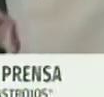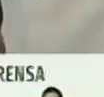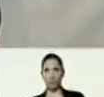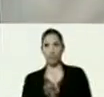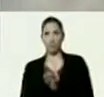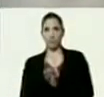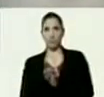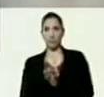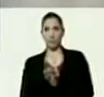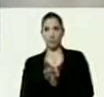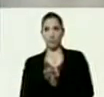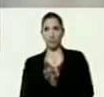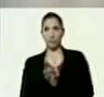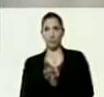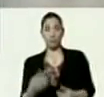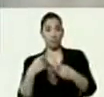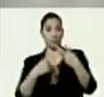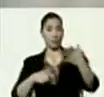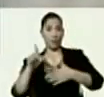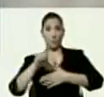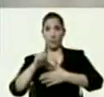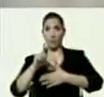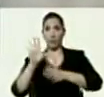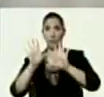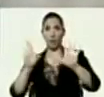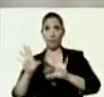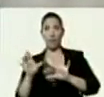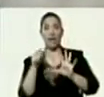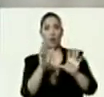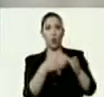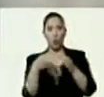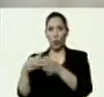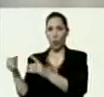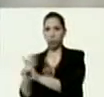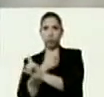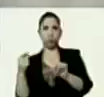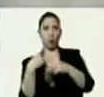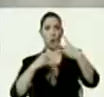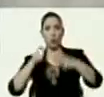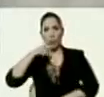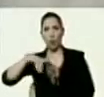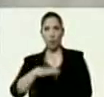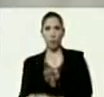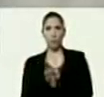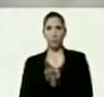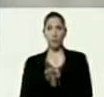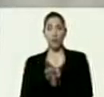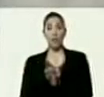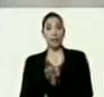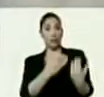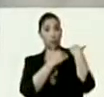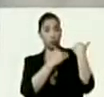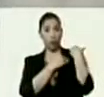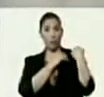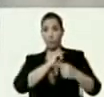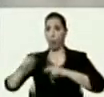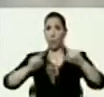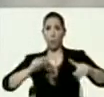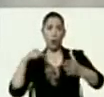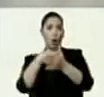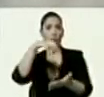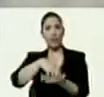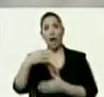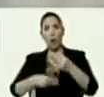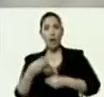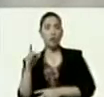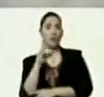multilateral donde se encuentren los países de América. Es una organización para agredir a otros pueblos. Es responsable directo del golpe de Estado perpetrado